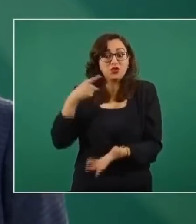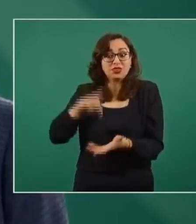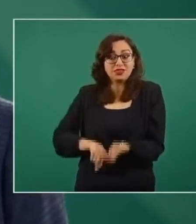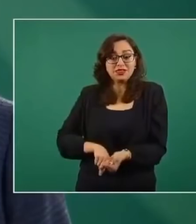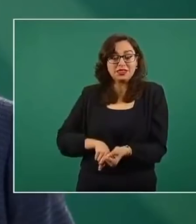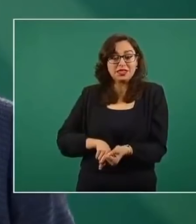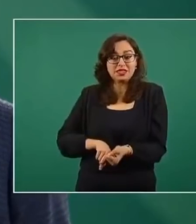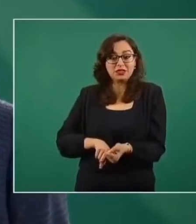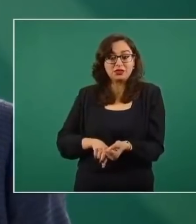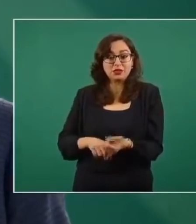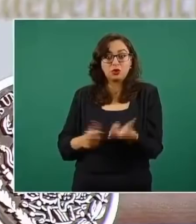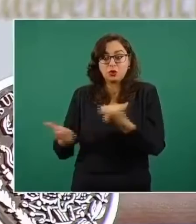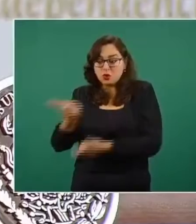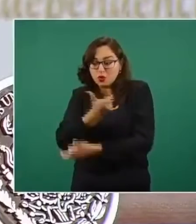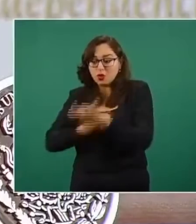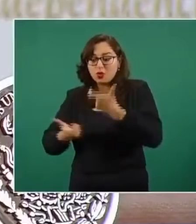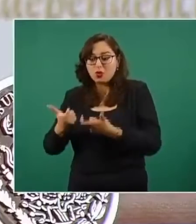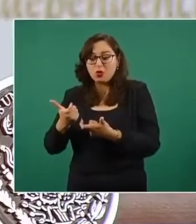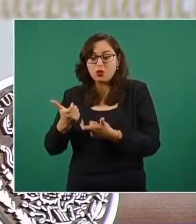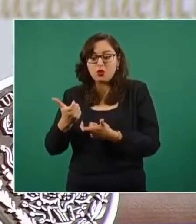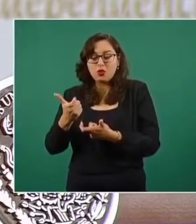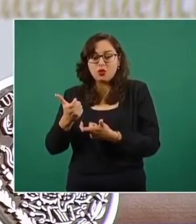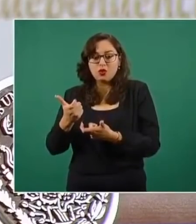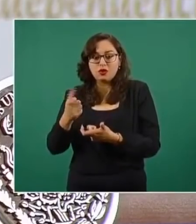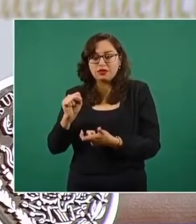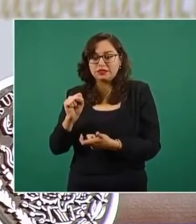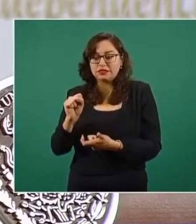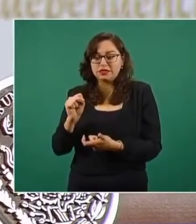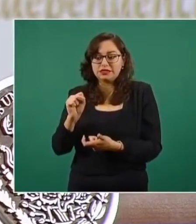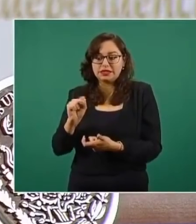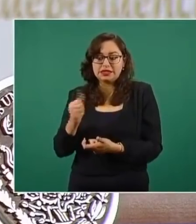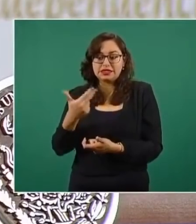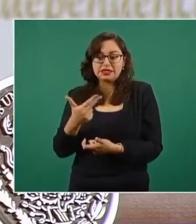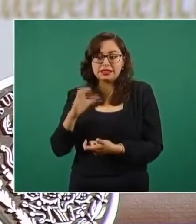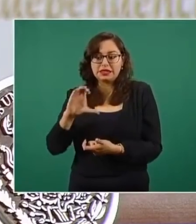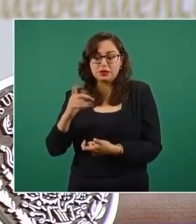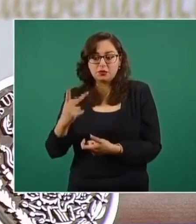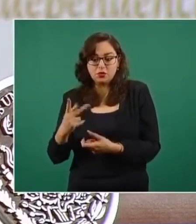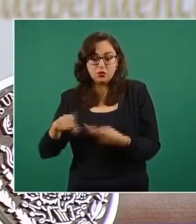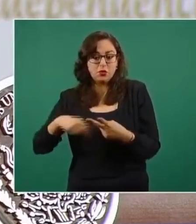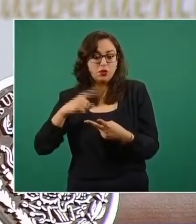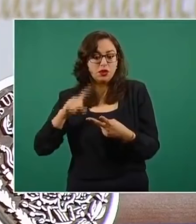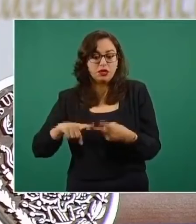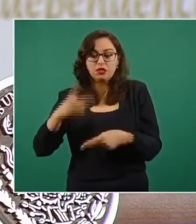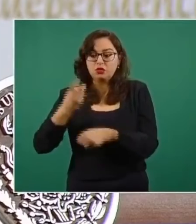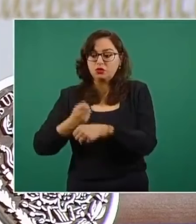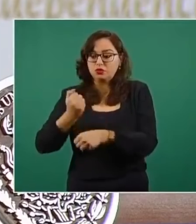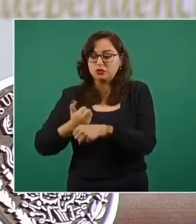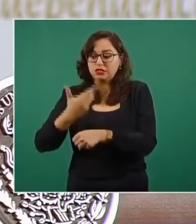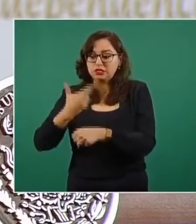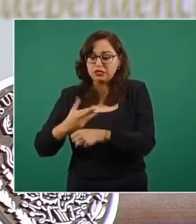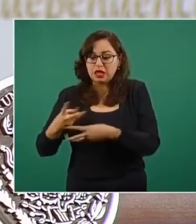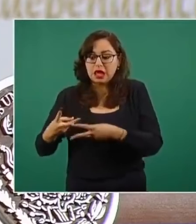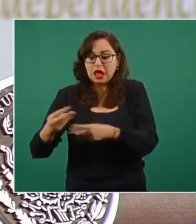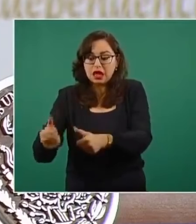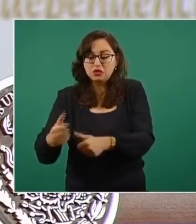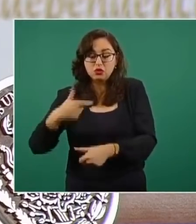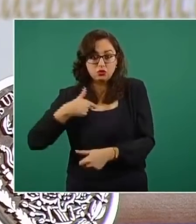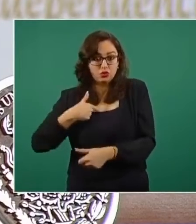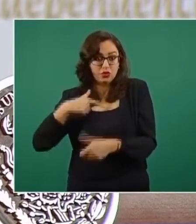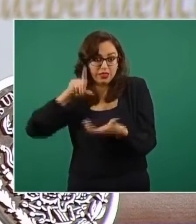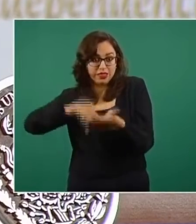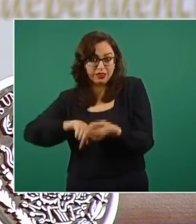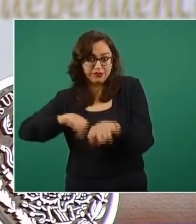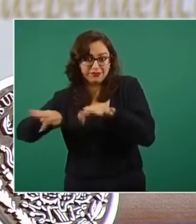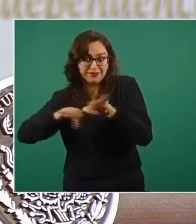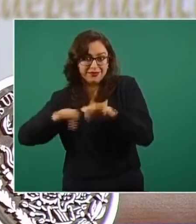Y que cuando los especialistas se lo autorizan, el presidente regresará a las mañaneras. Él había dicho que volvería en 14 días, lo dijo